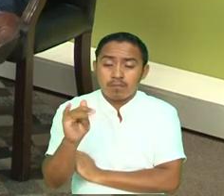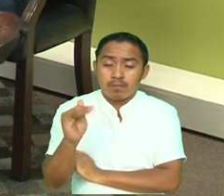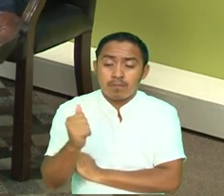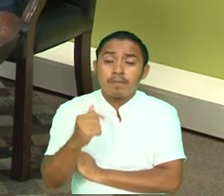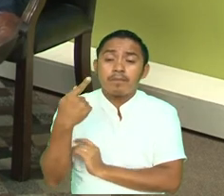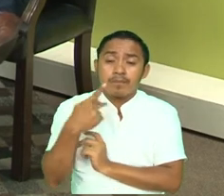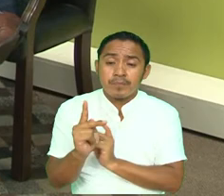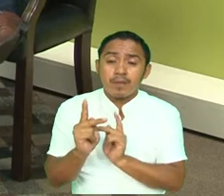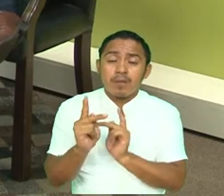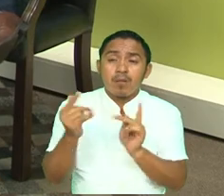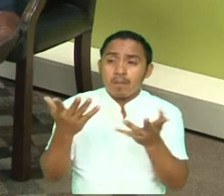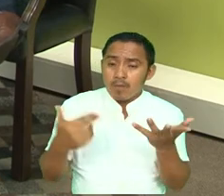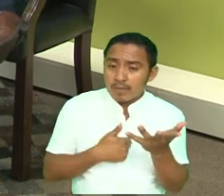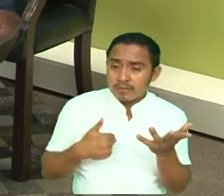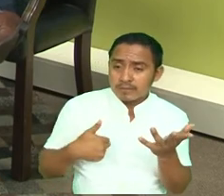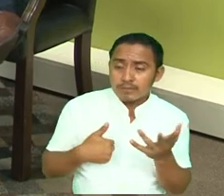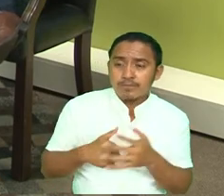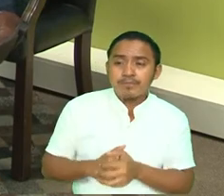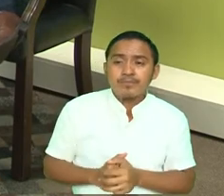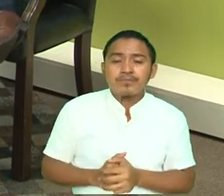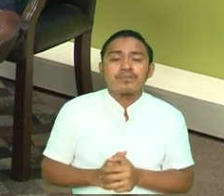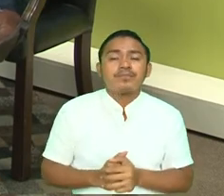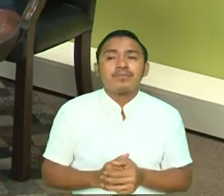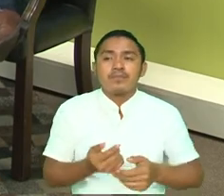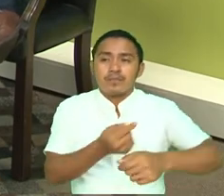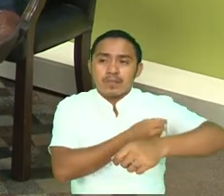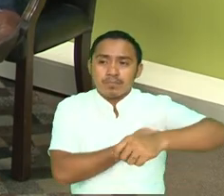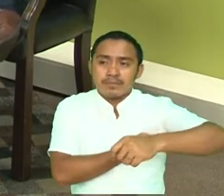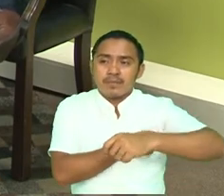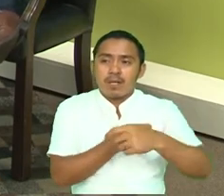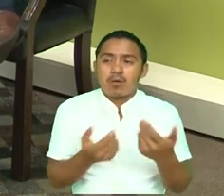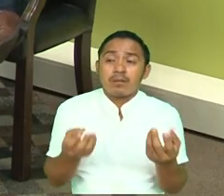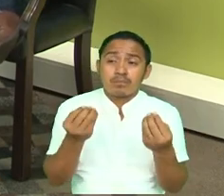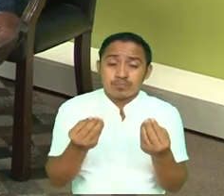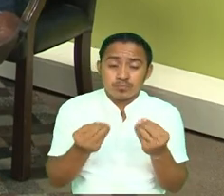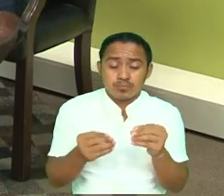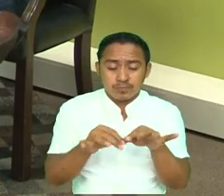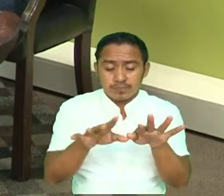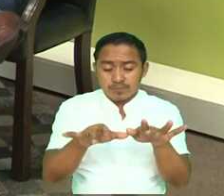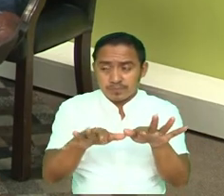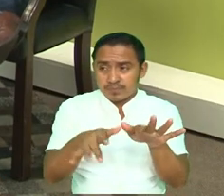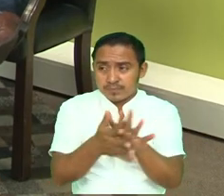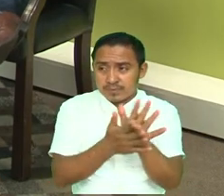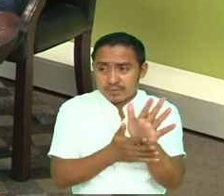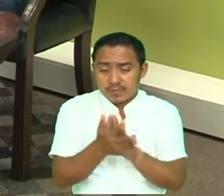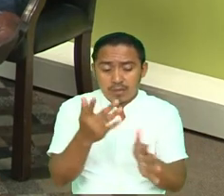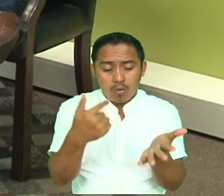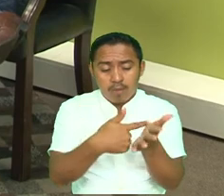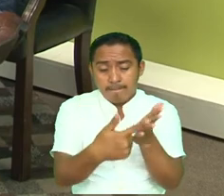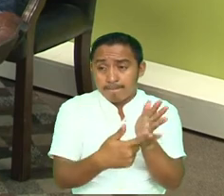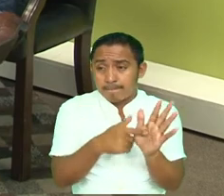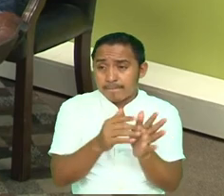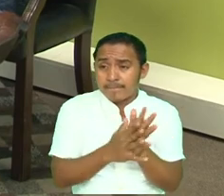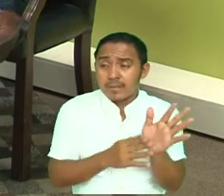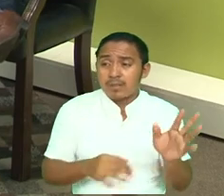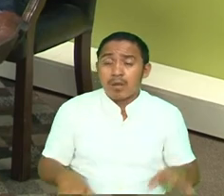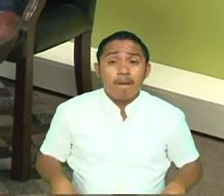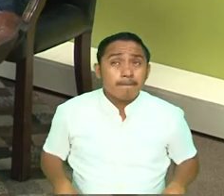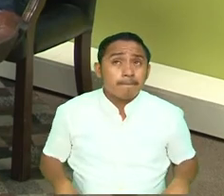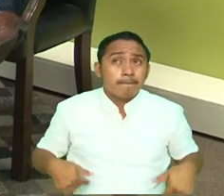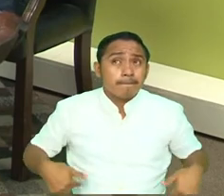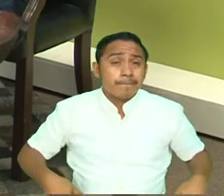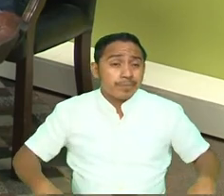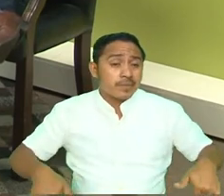pero va a sudar en alguna otra parte. Entonces ahora en vez de las axilas me puede sudar demasiado el pie. Los pies o lo que son las manos, o lo que es las piernas,